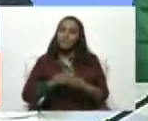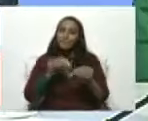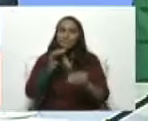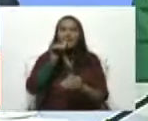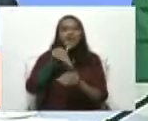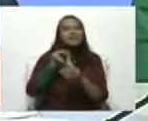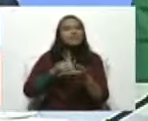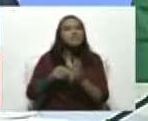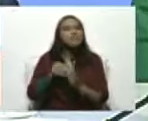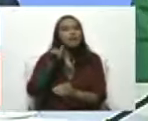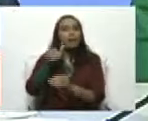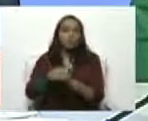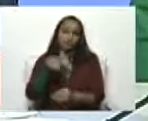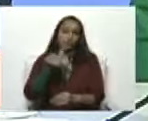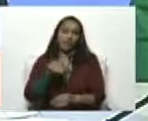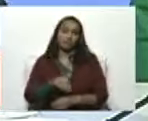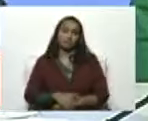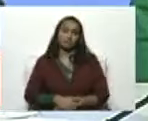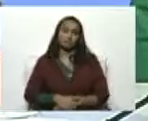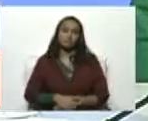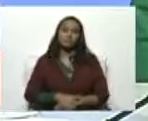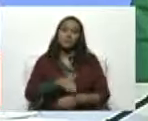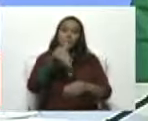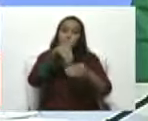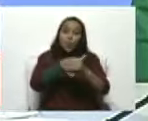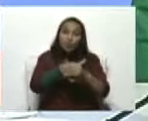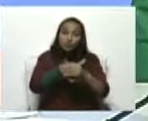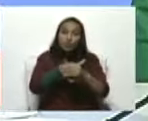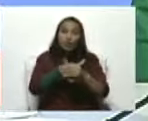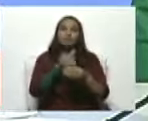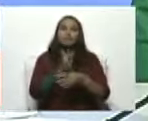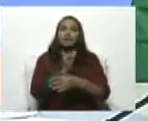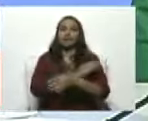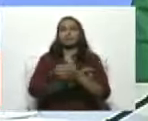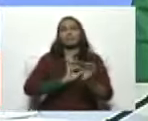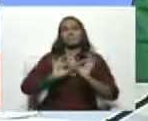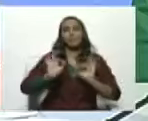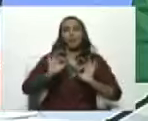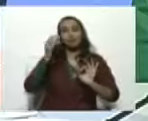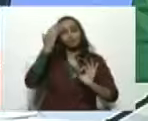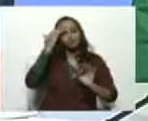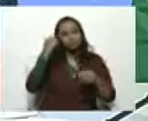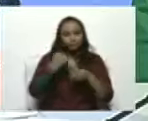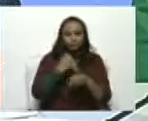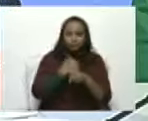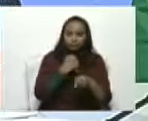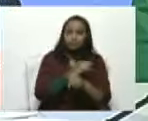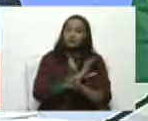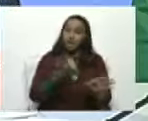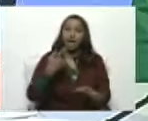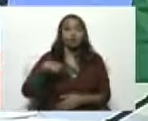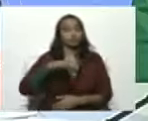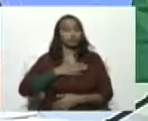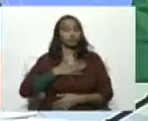votar. Voto organizado. Ya nosotros tenemos alguna experiencia. Nosotros sabemos